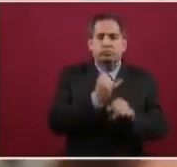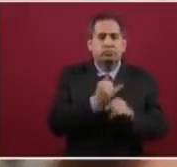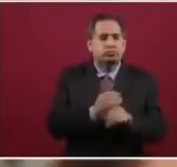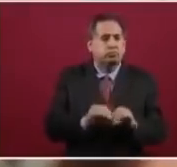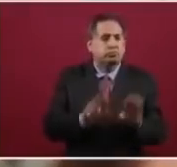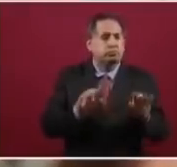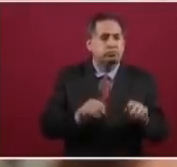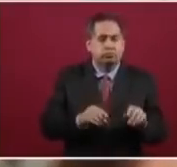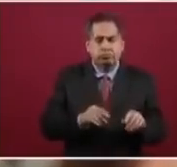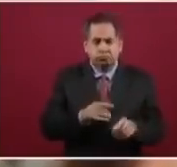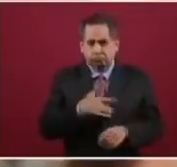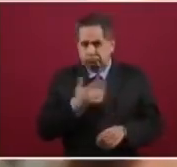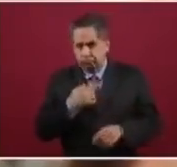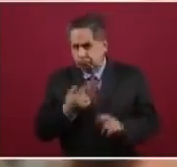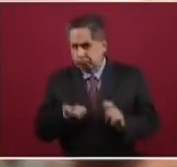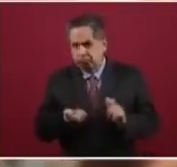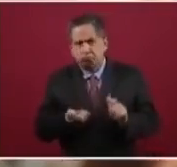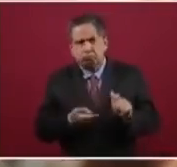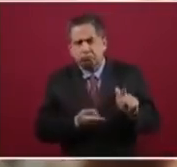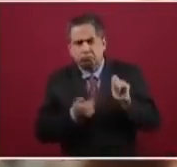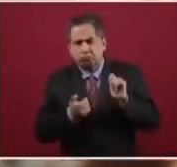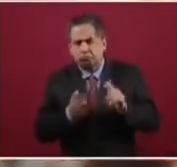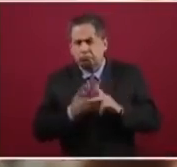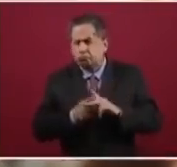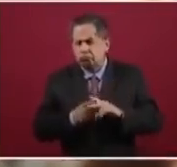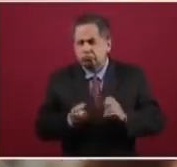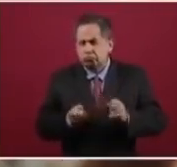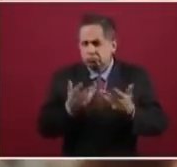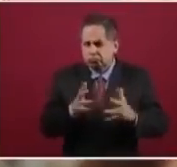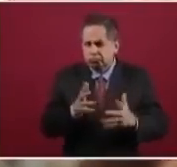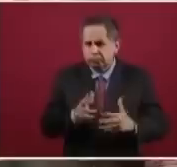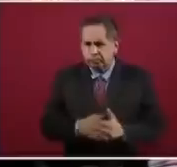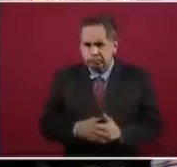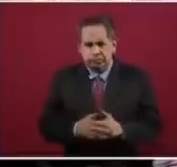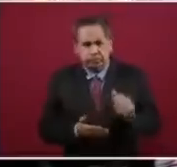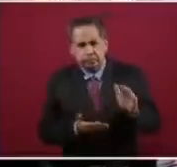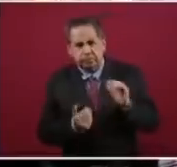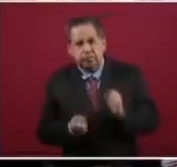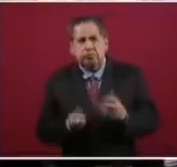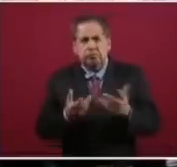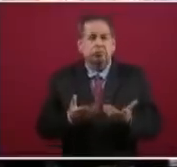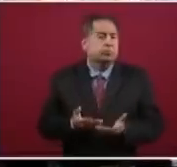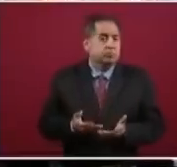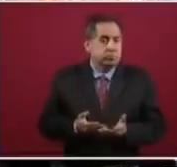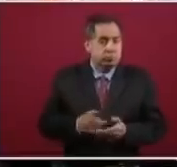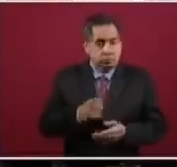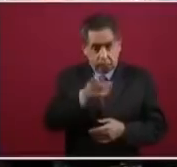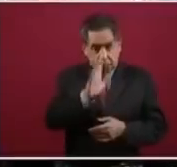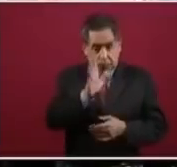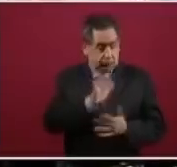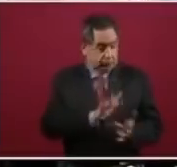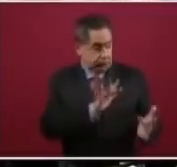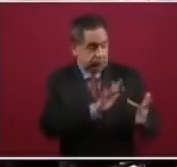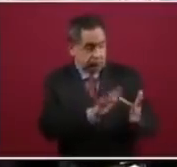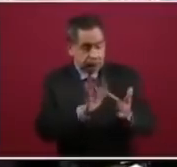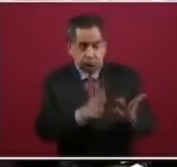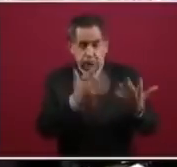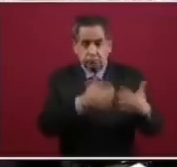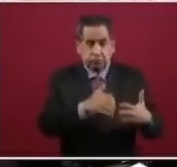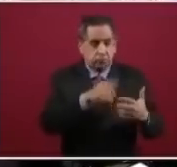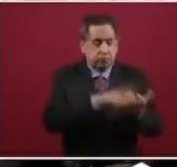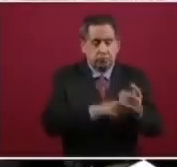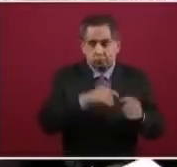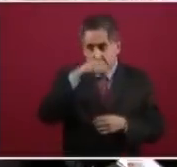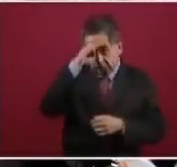una estimación estimada de recaudación y se han acercado a las empresas cuál es la postura de